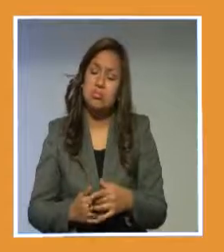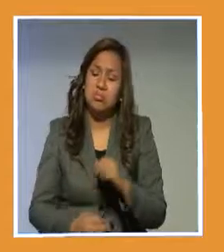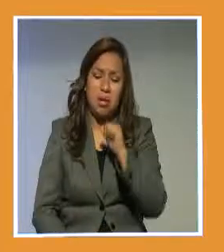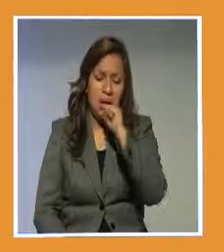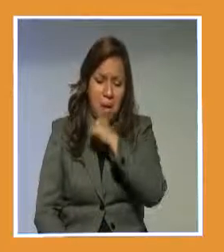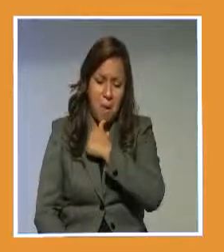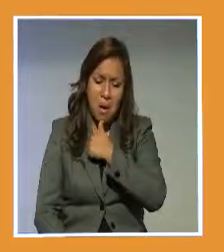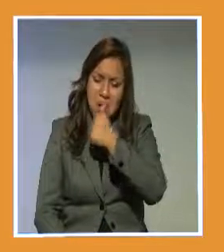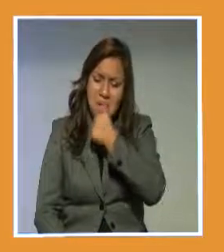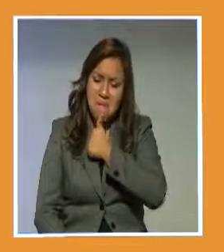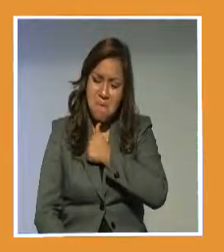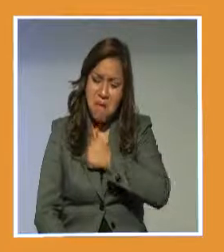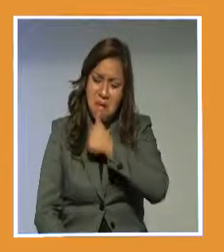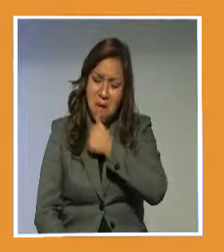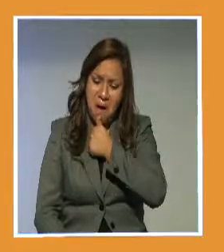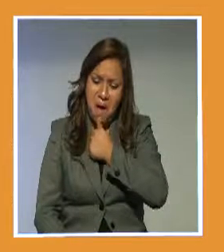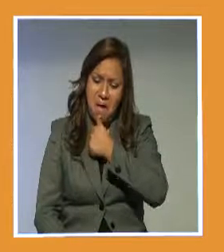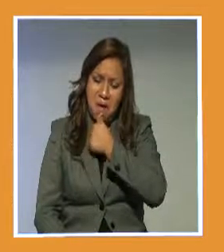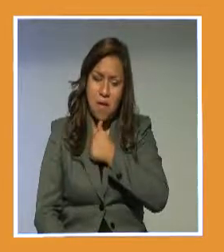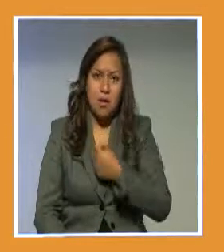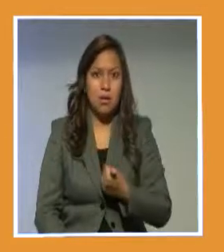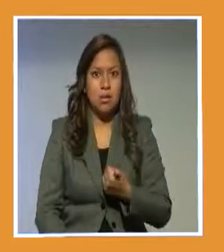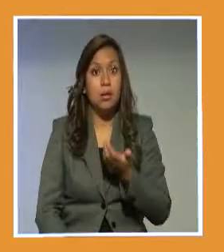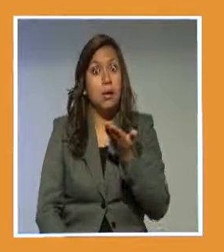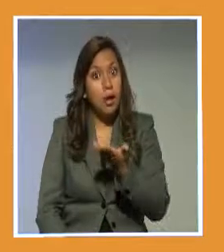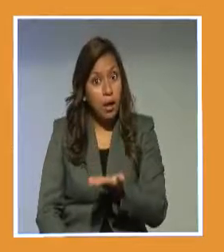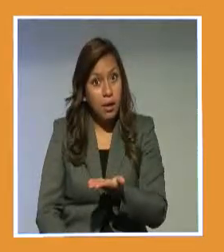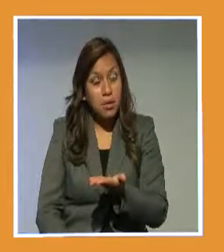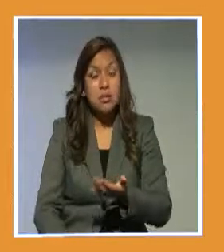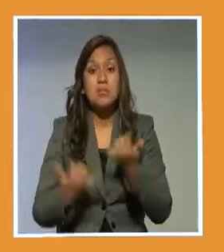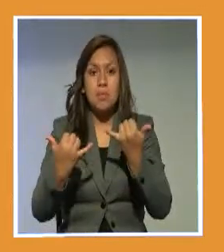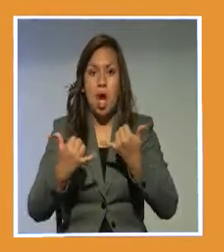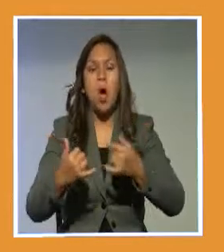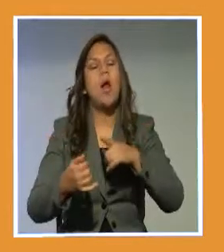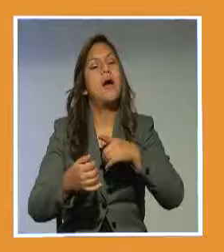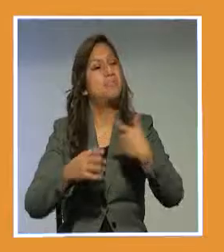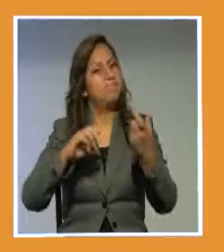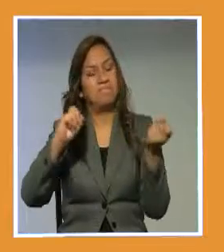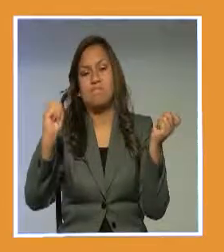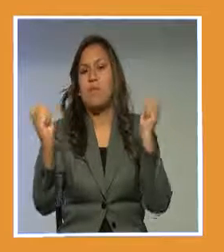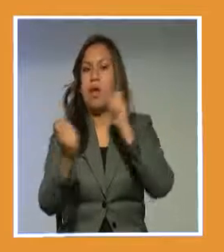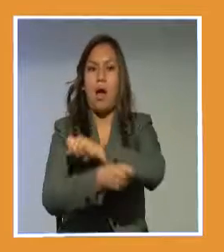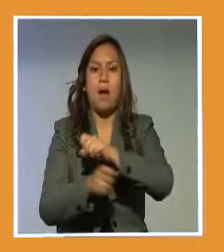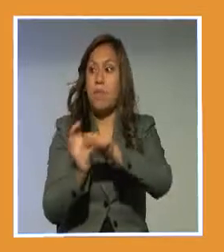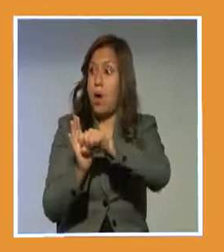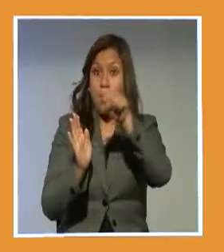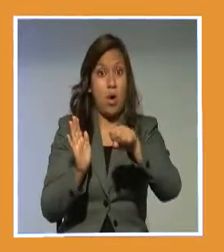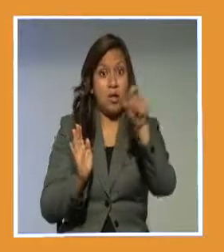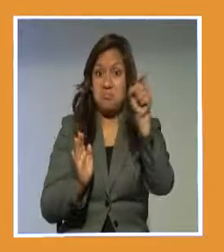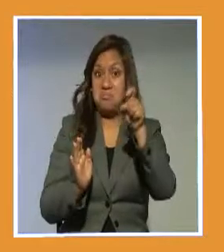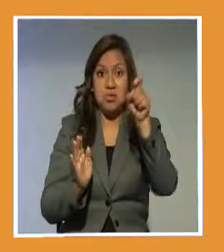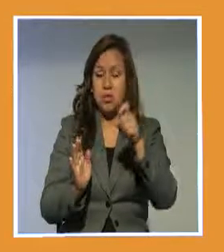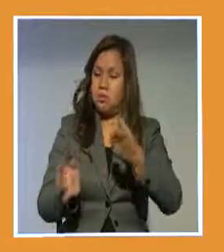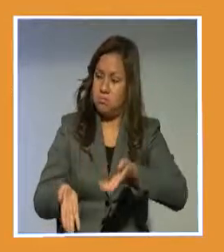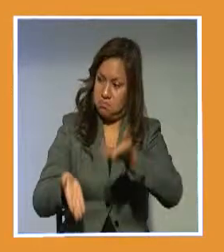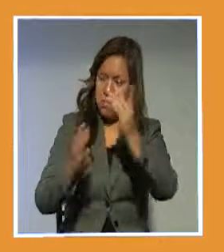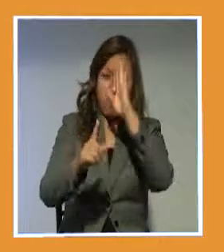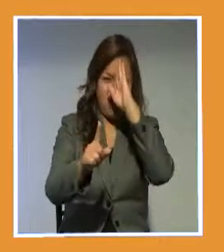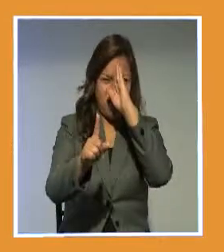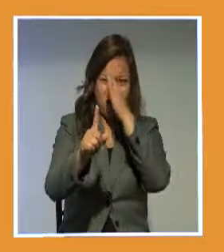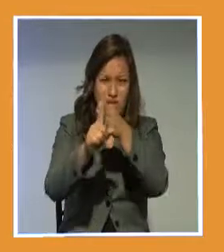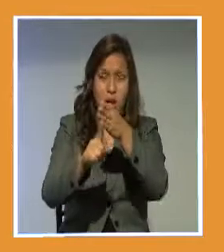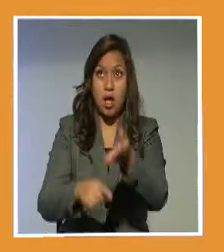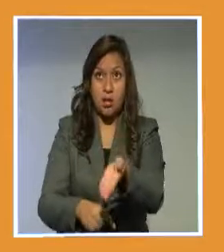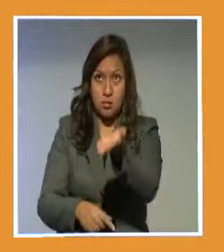sociedad conyugal. Por eso es que ahora se elimina incluso la necesidad de que sea con abogado, por lo tanto ahora de manera directa puede ir